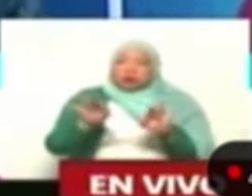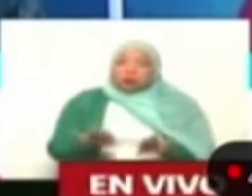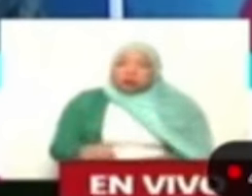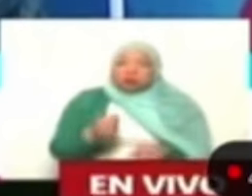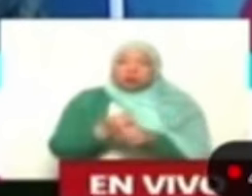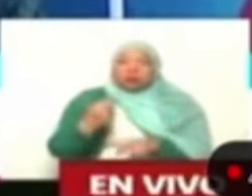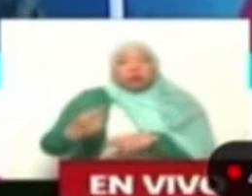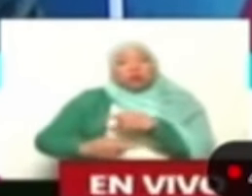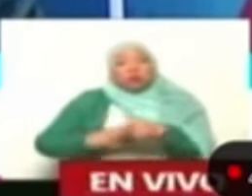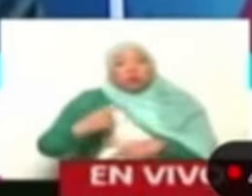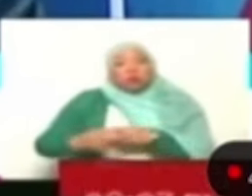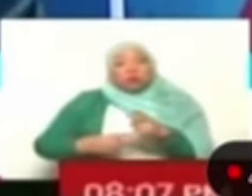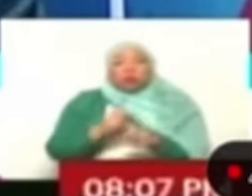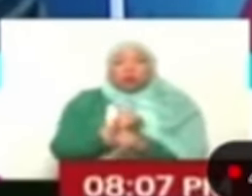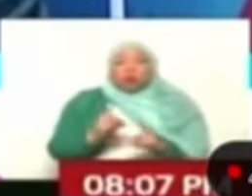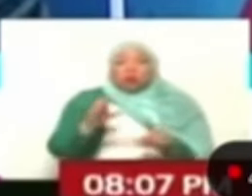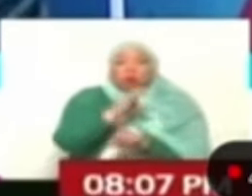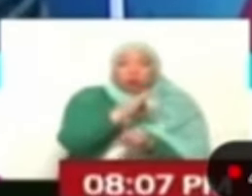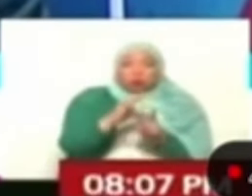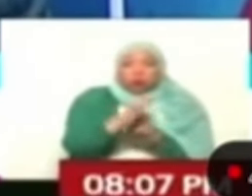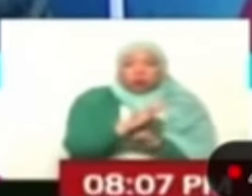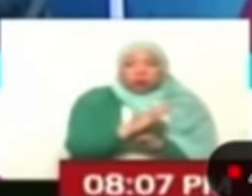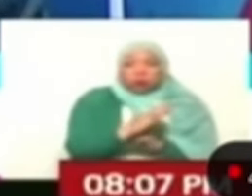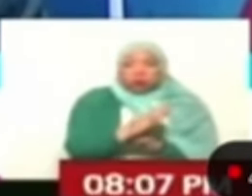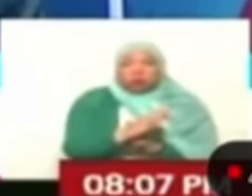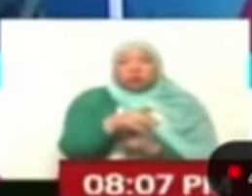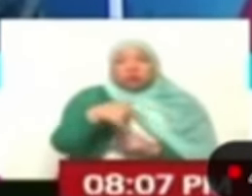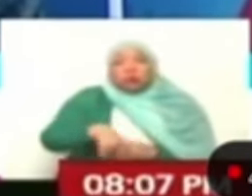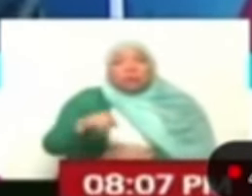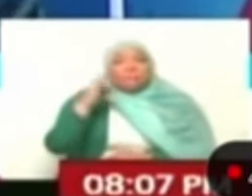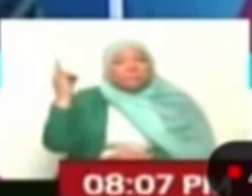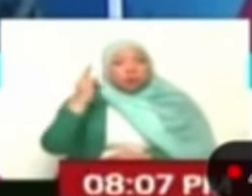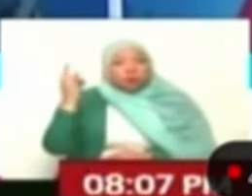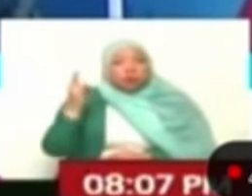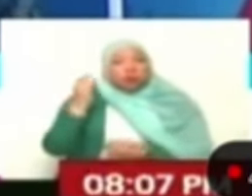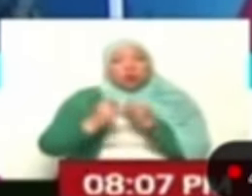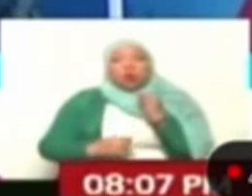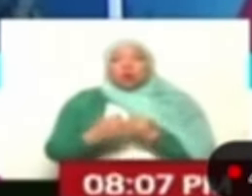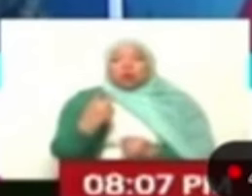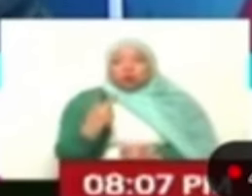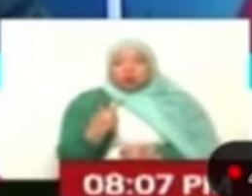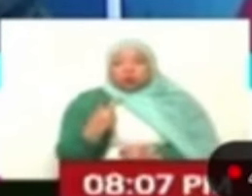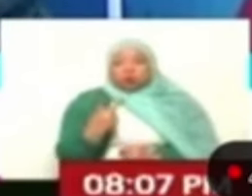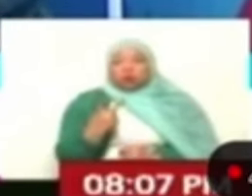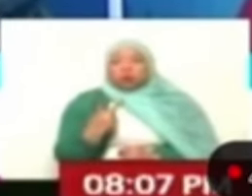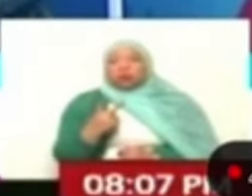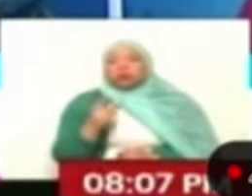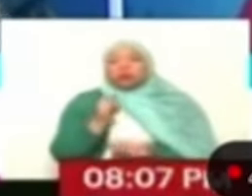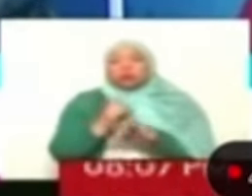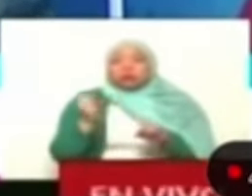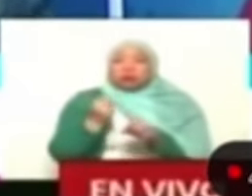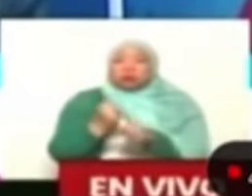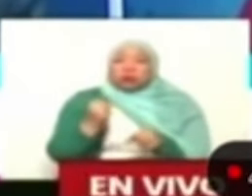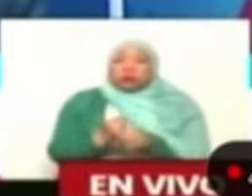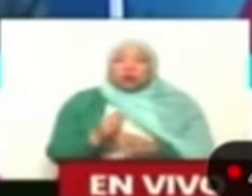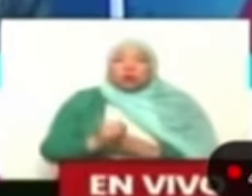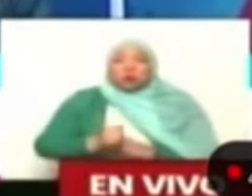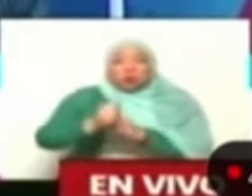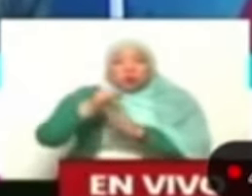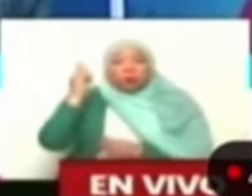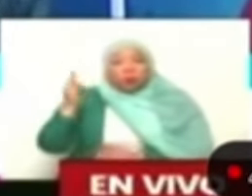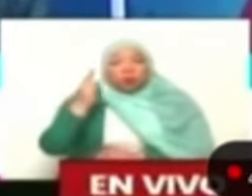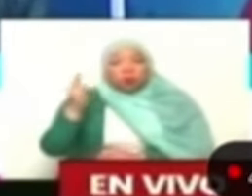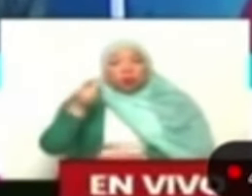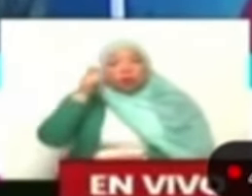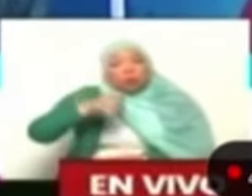la revolución democrática cultural que se ha levantado en Bolivia en las últimas dos décadas. Así que ya queda en el liderazgo boliviano, en